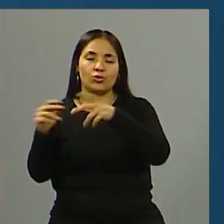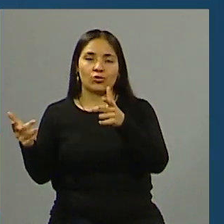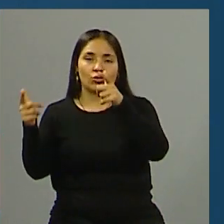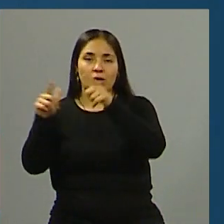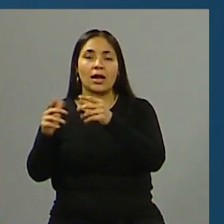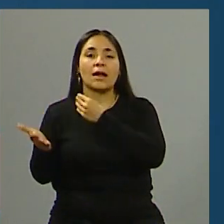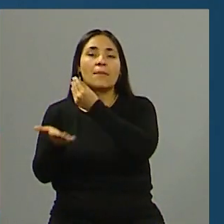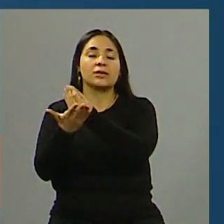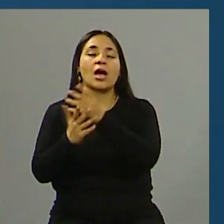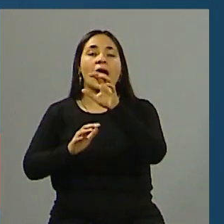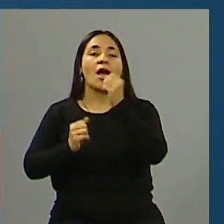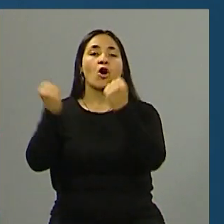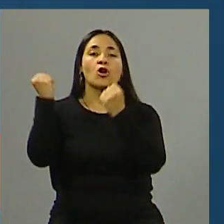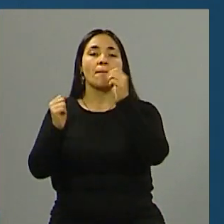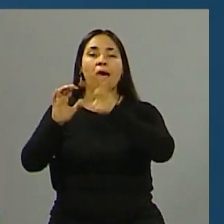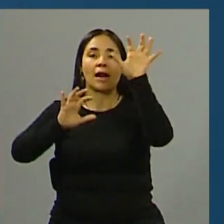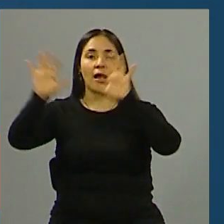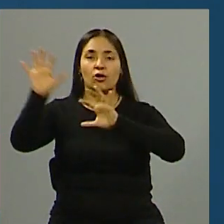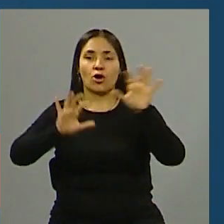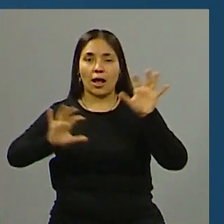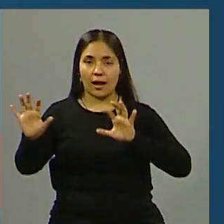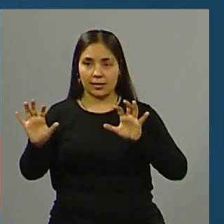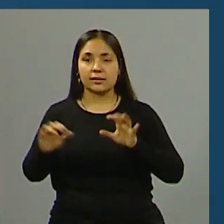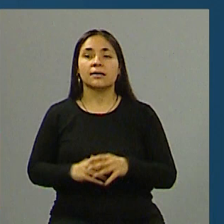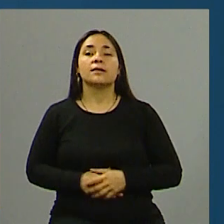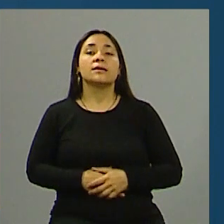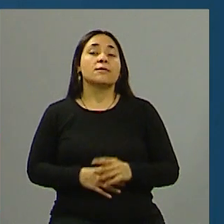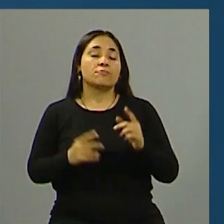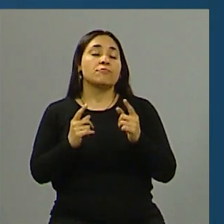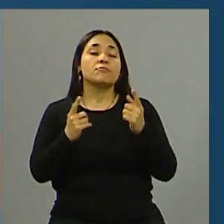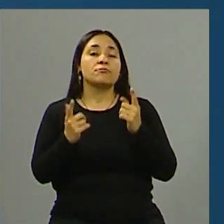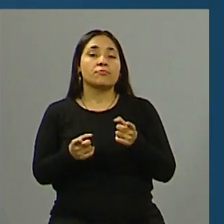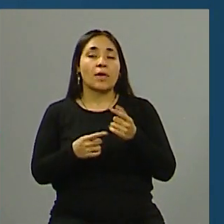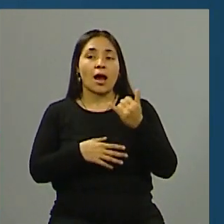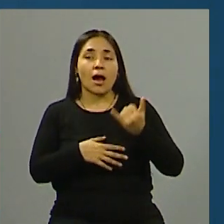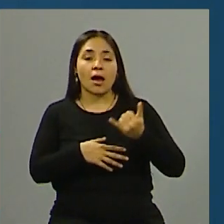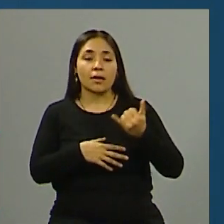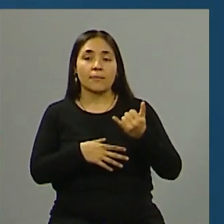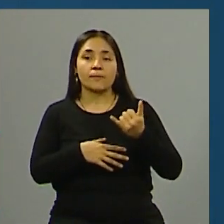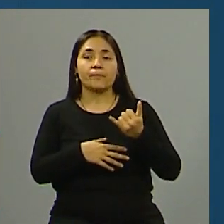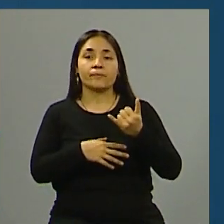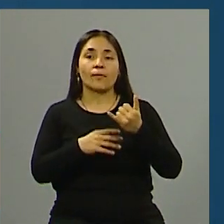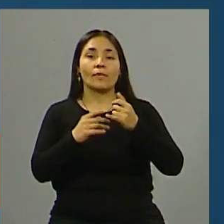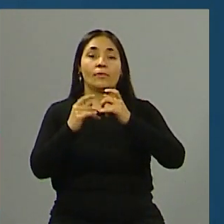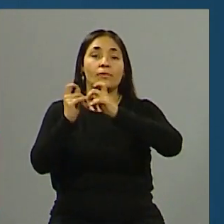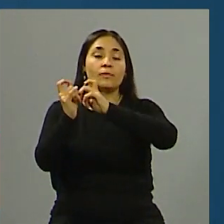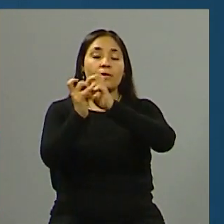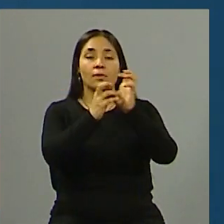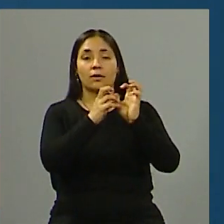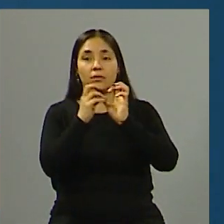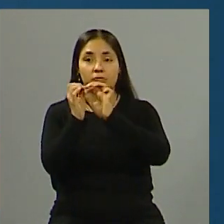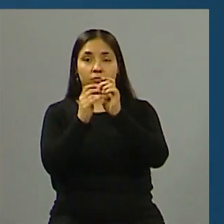de economías regionales. Pero bueno, teníamos una paritaria que está corriendo ahora, que está vigente, que estamos pagando